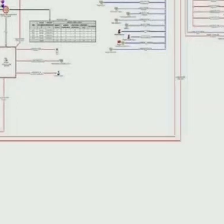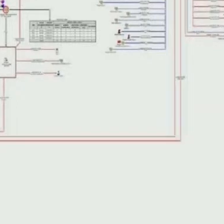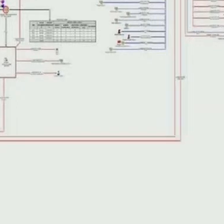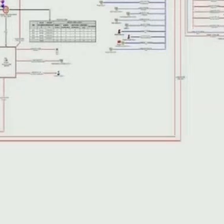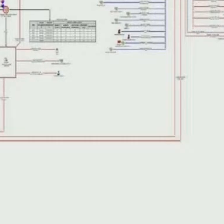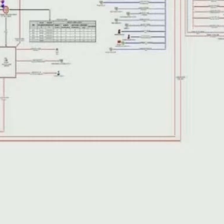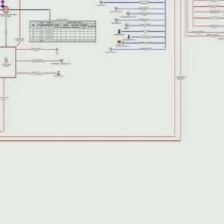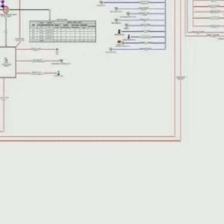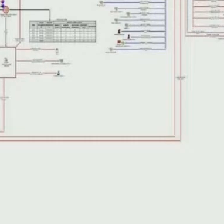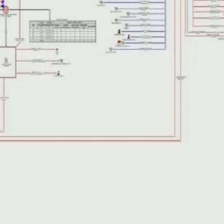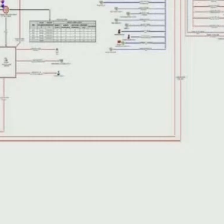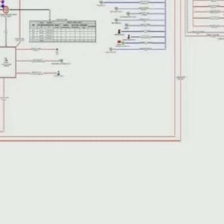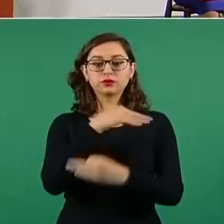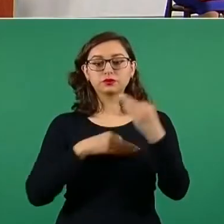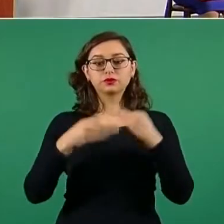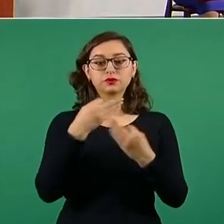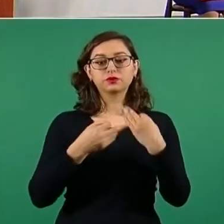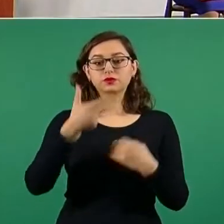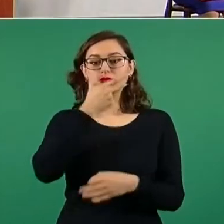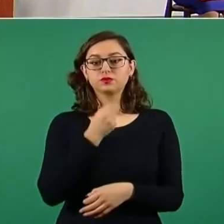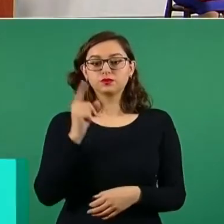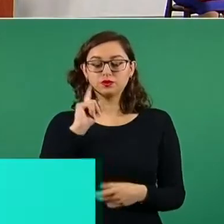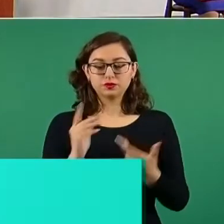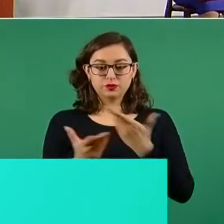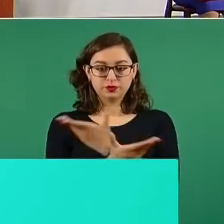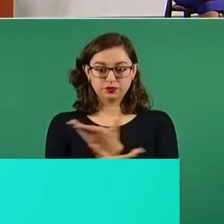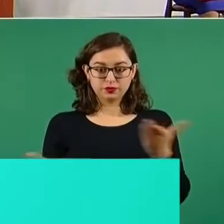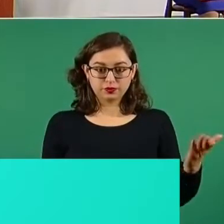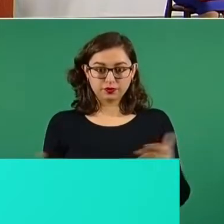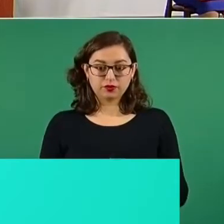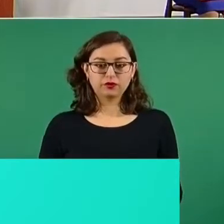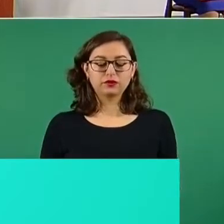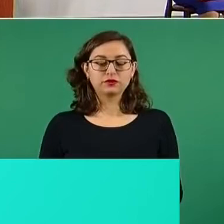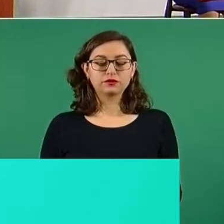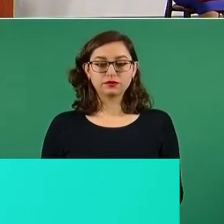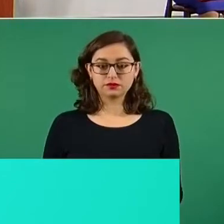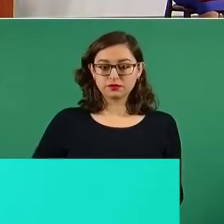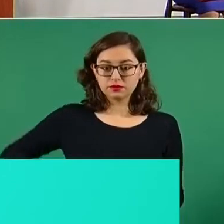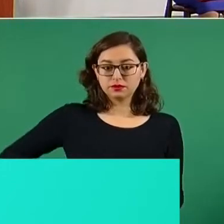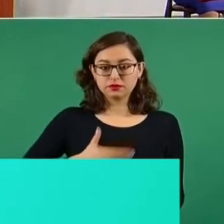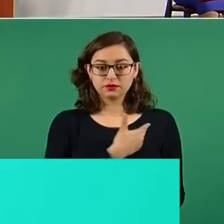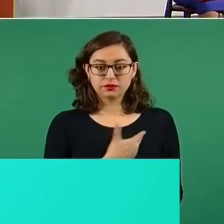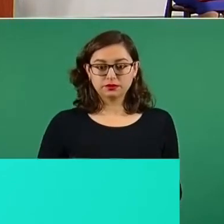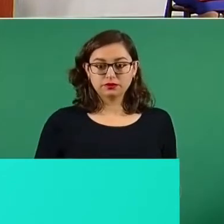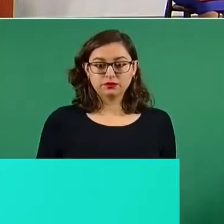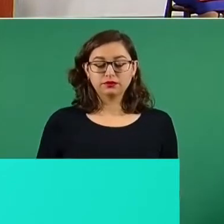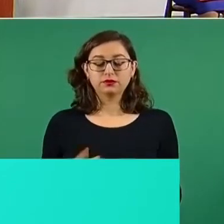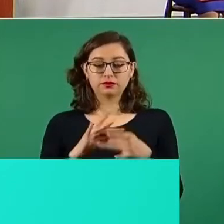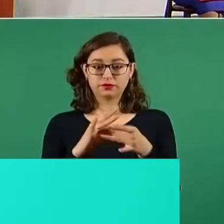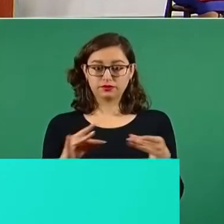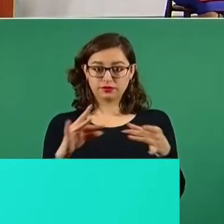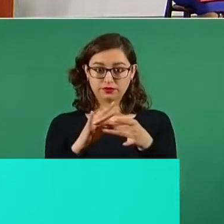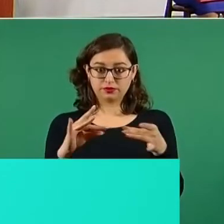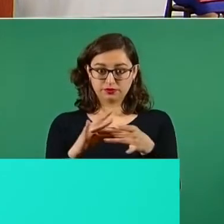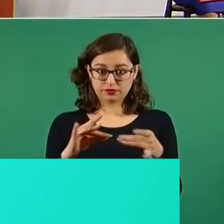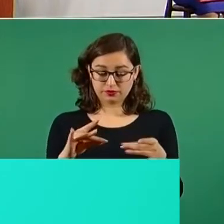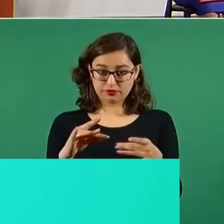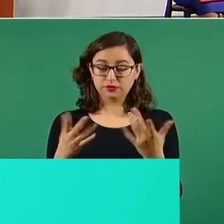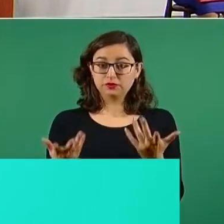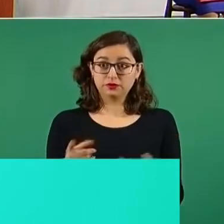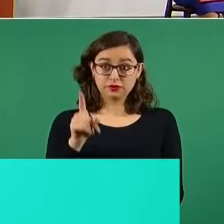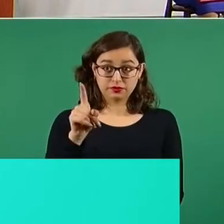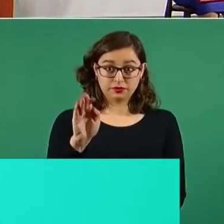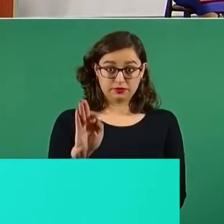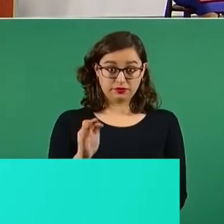israelí NCO Group. Como ha mencionado el señor presidente de la República, se entregará a la